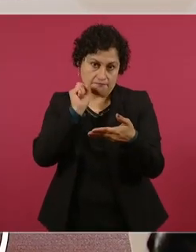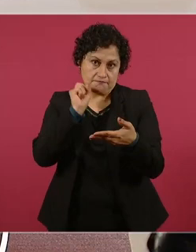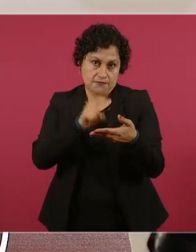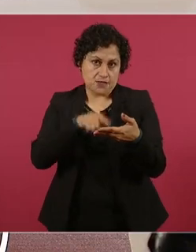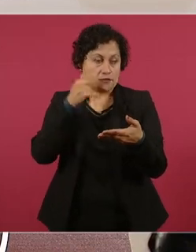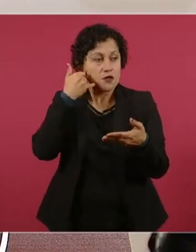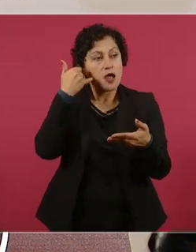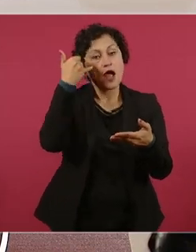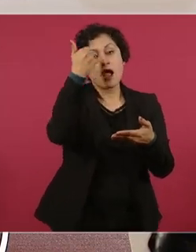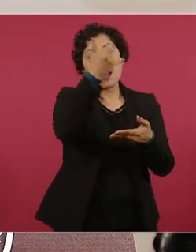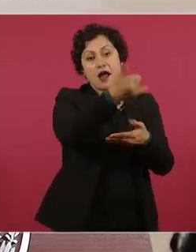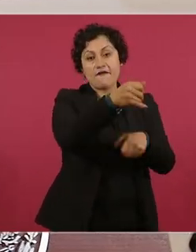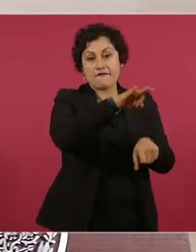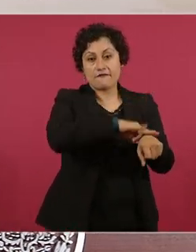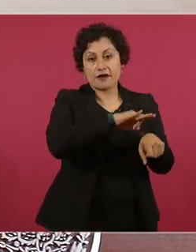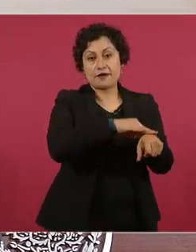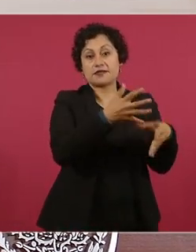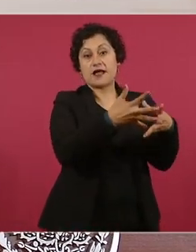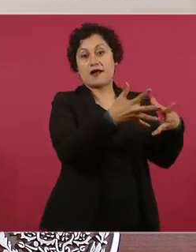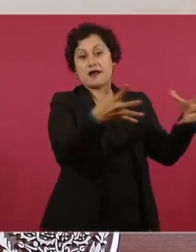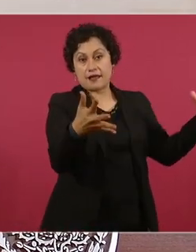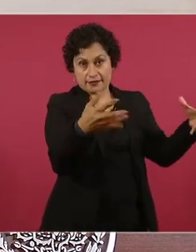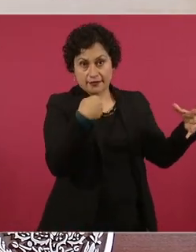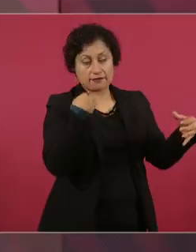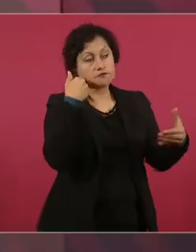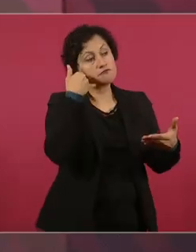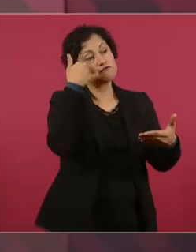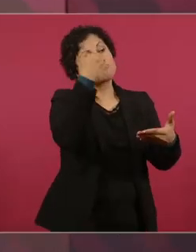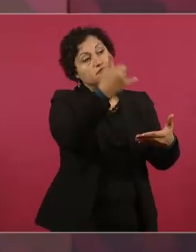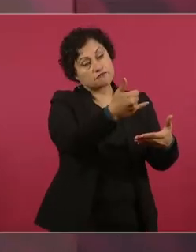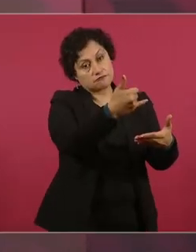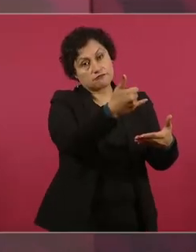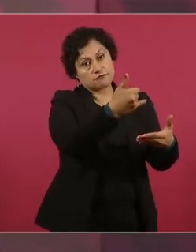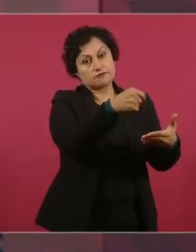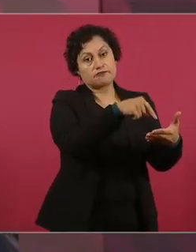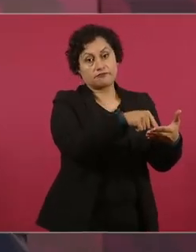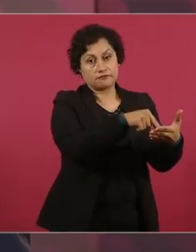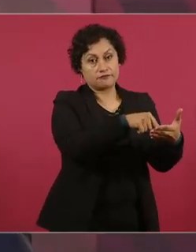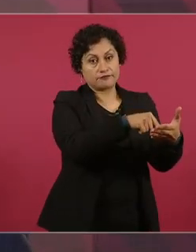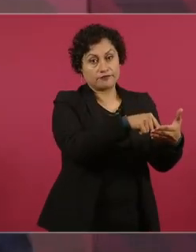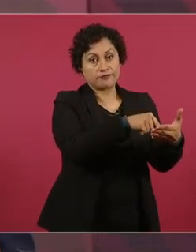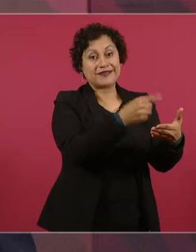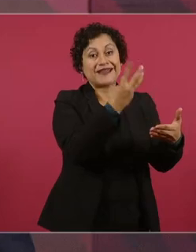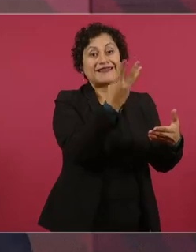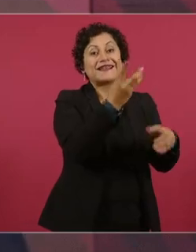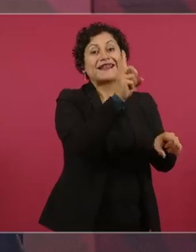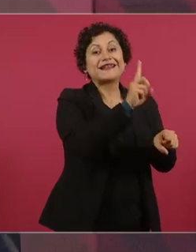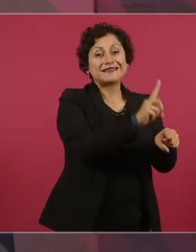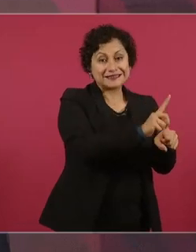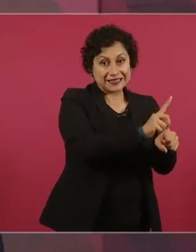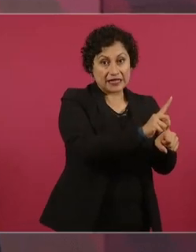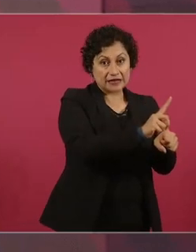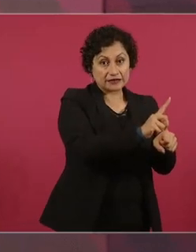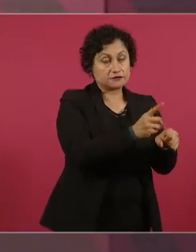En tres días, ese medicamento tiene que llegar,